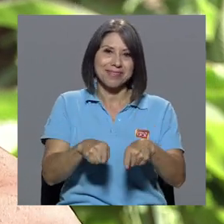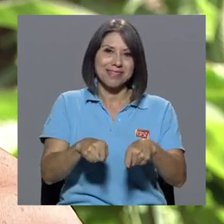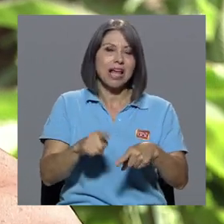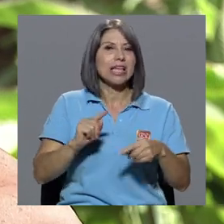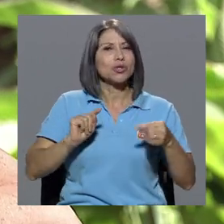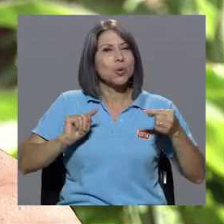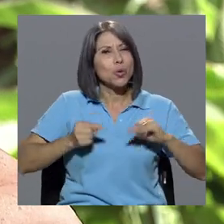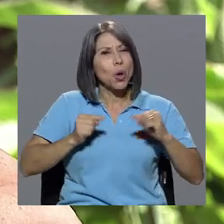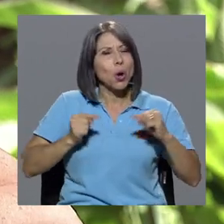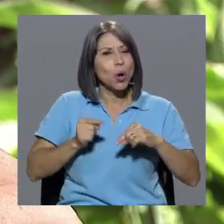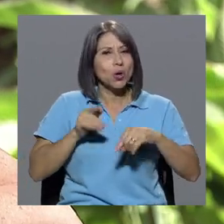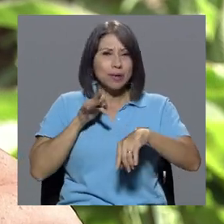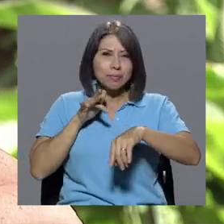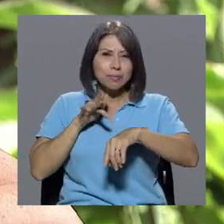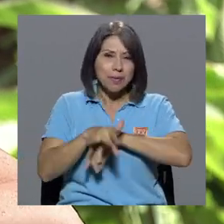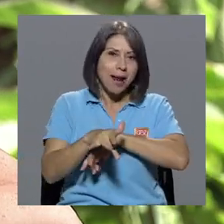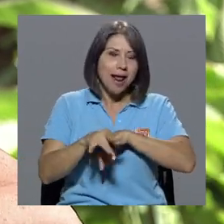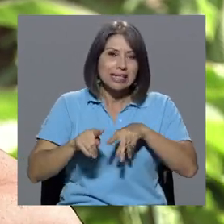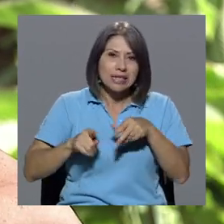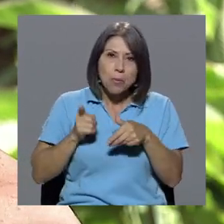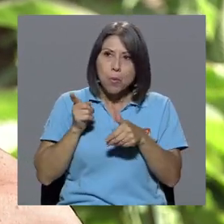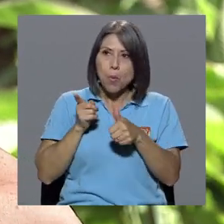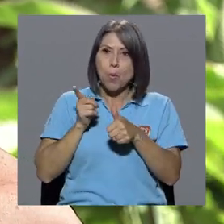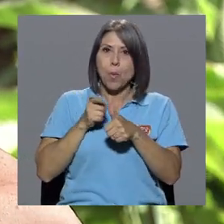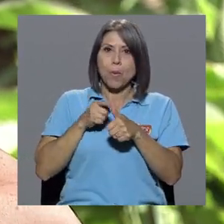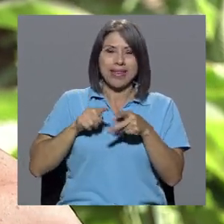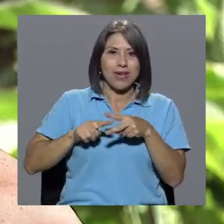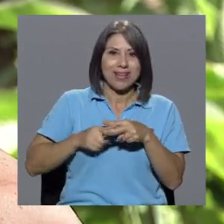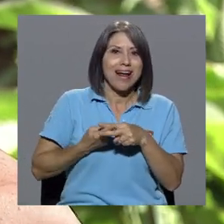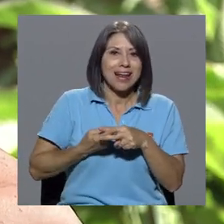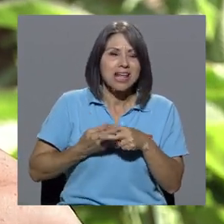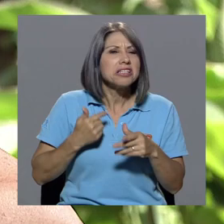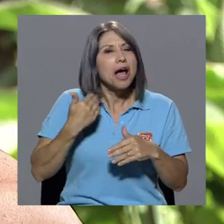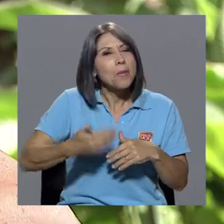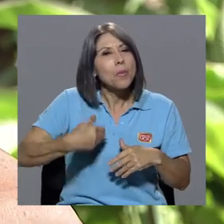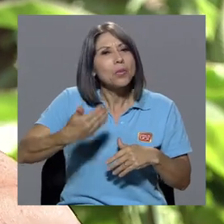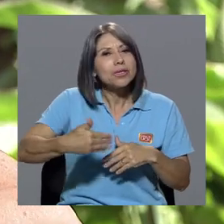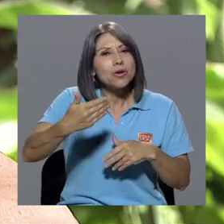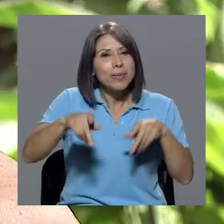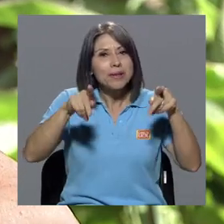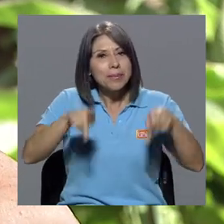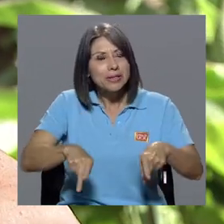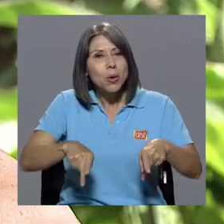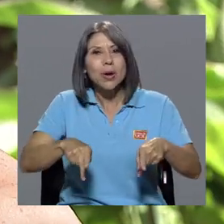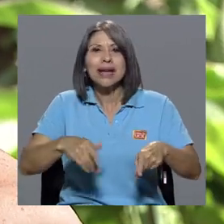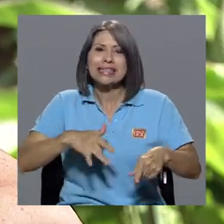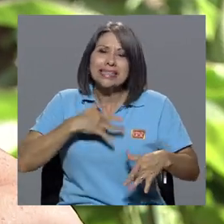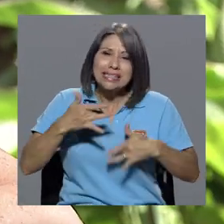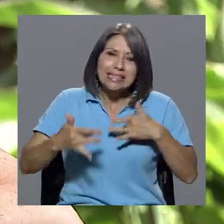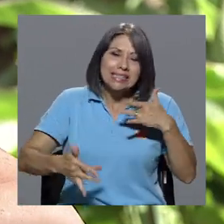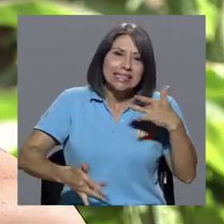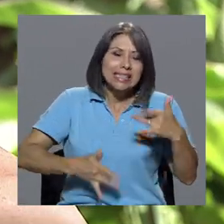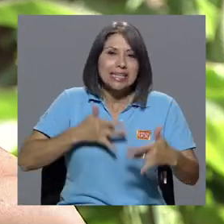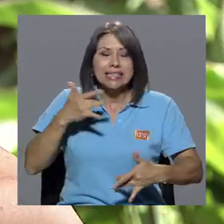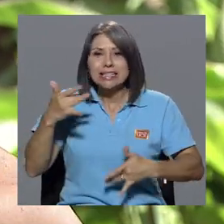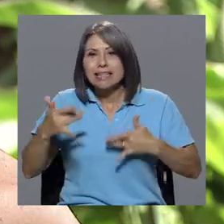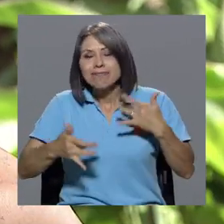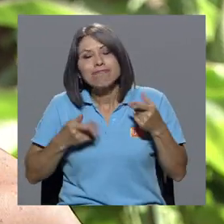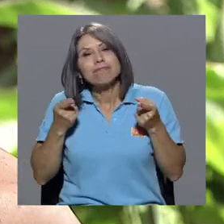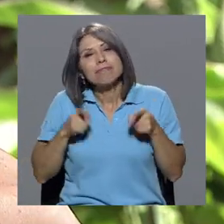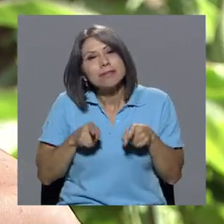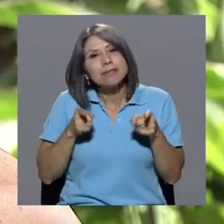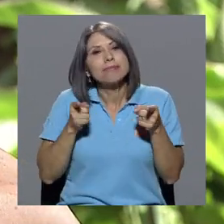es principalmente un dolor en fases muy tempranas de arranque. Ya posteriormente, pues sí, el paciente empieza a experimentar todas